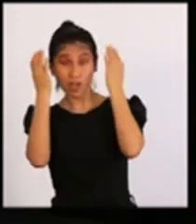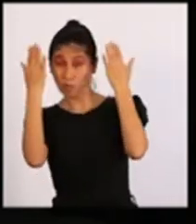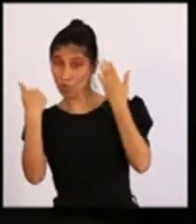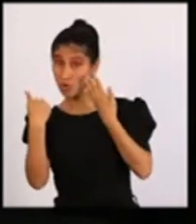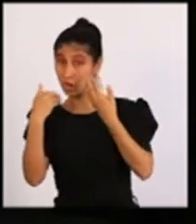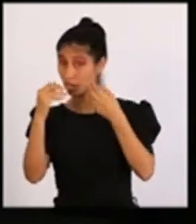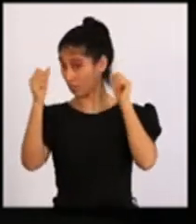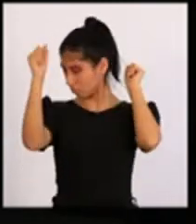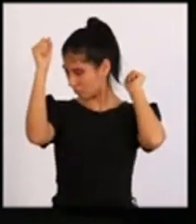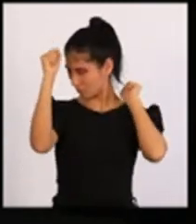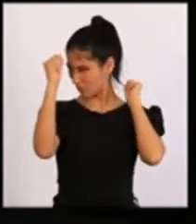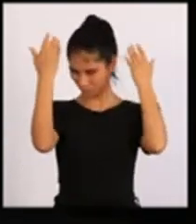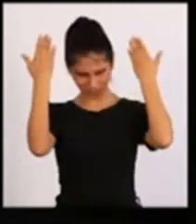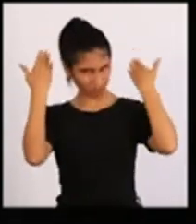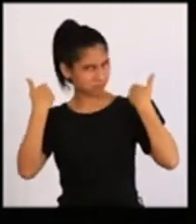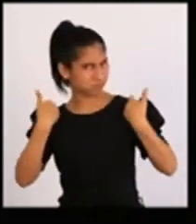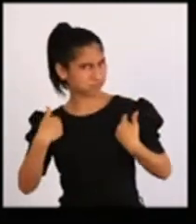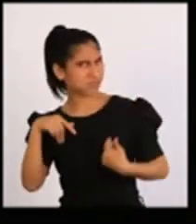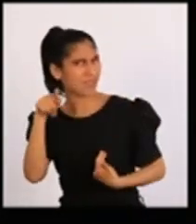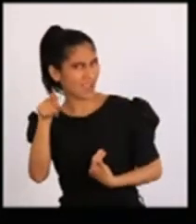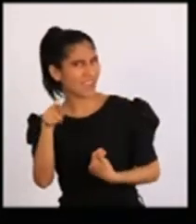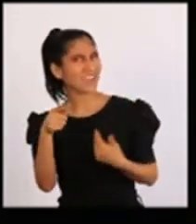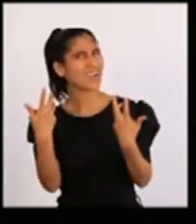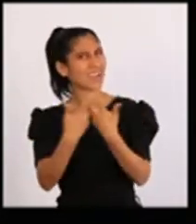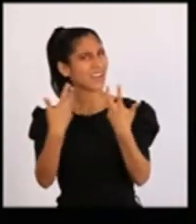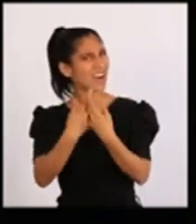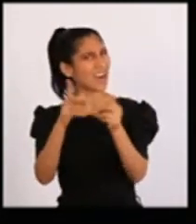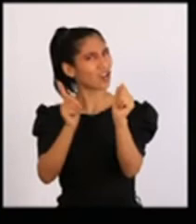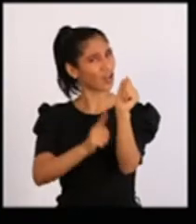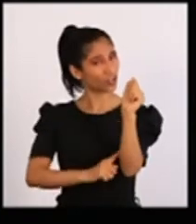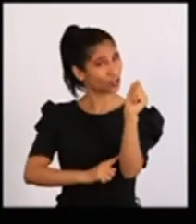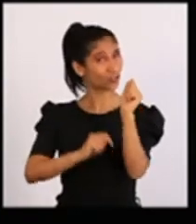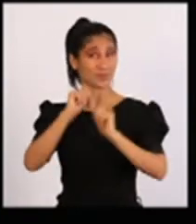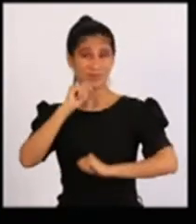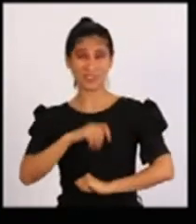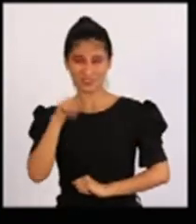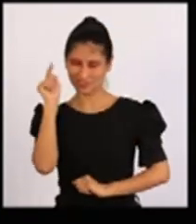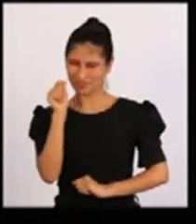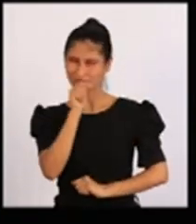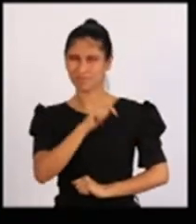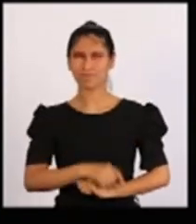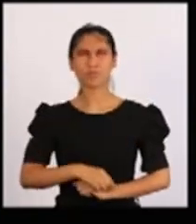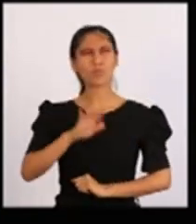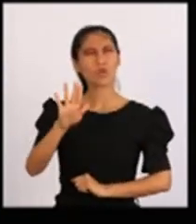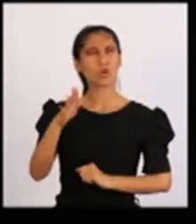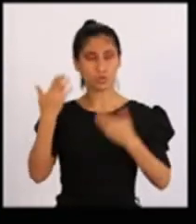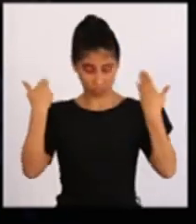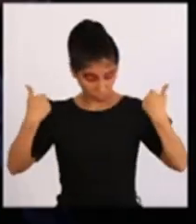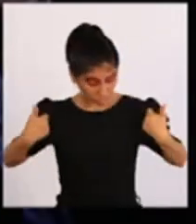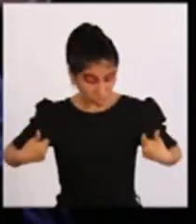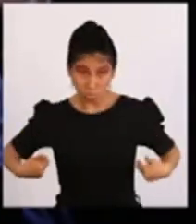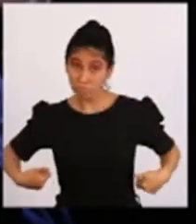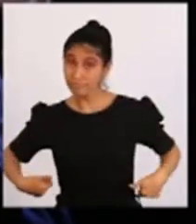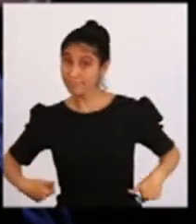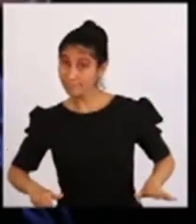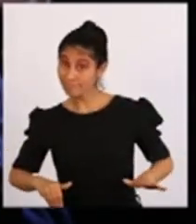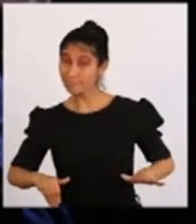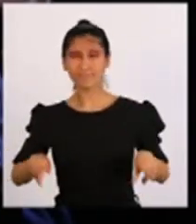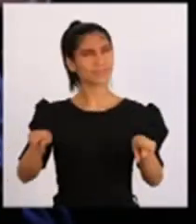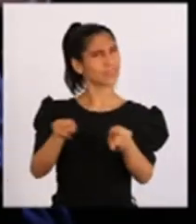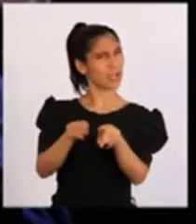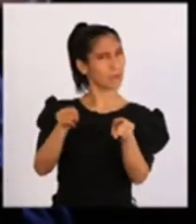disfraza con su estilo de allá, con su chaquita, con su wali, el